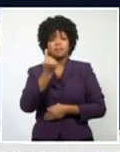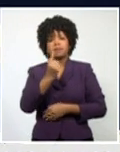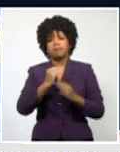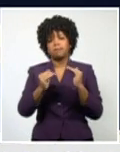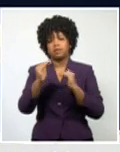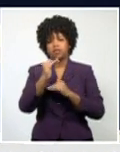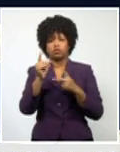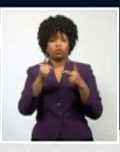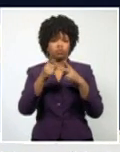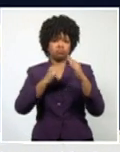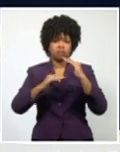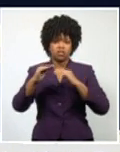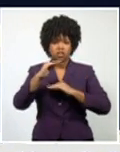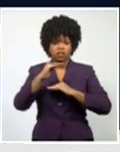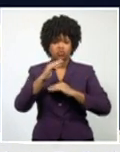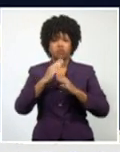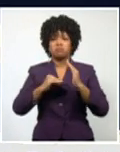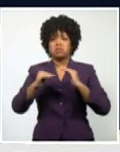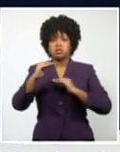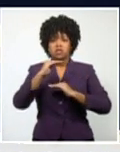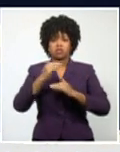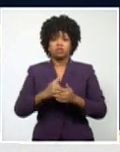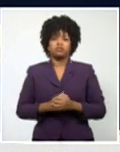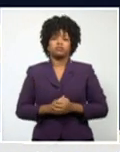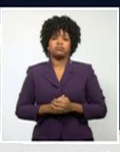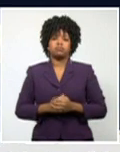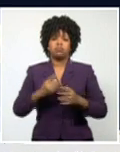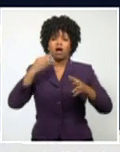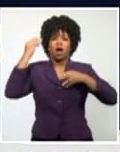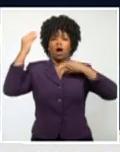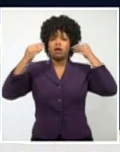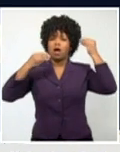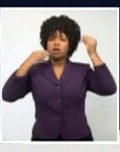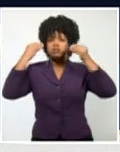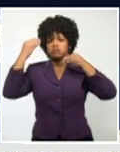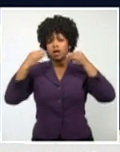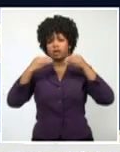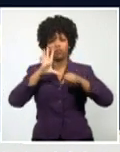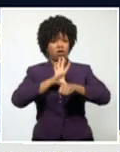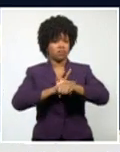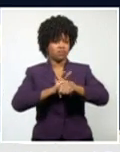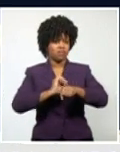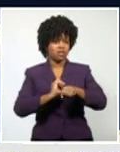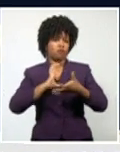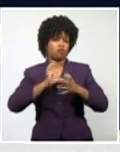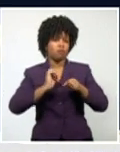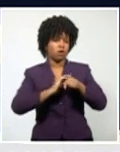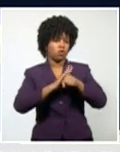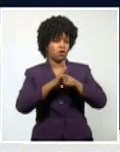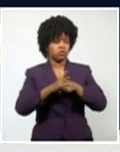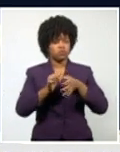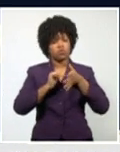ministros, ministros, analizando el comportamiento de la enfermedad, los consejos de